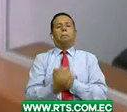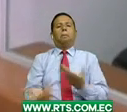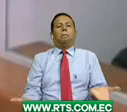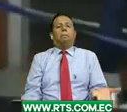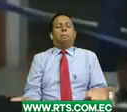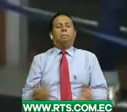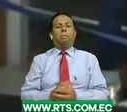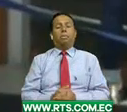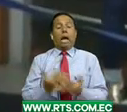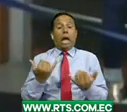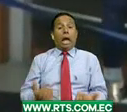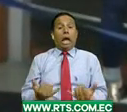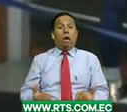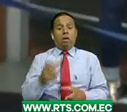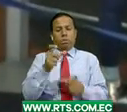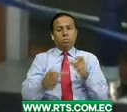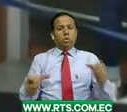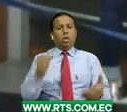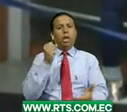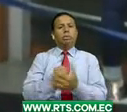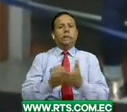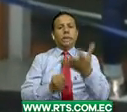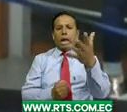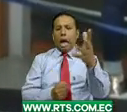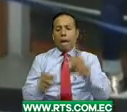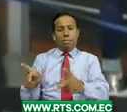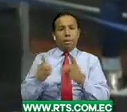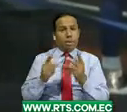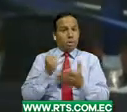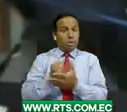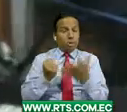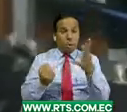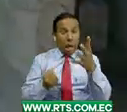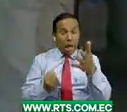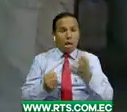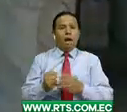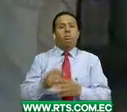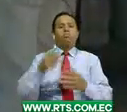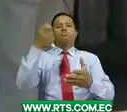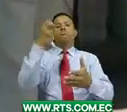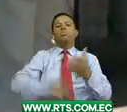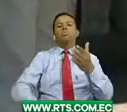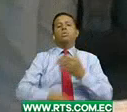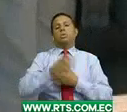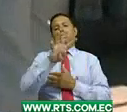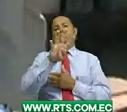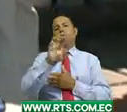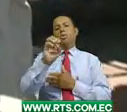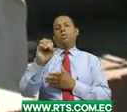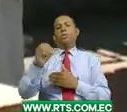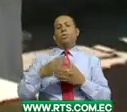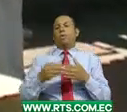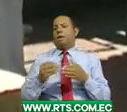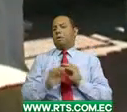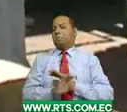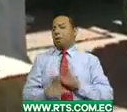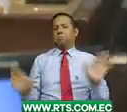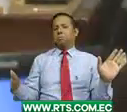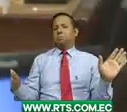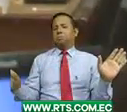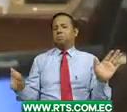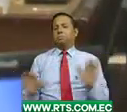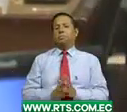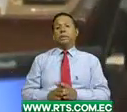para los extranjeros en situación irregular es una multa de $400. Por ello, las autoridades urgen a la Asamblea reformar la